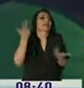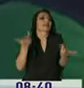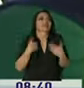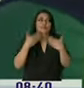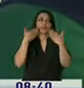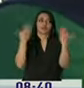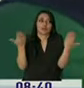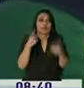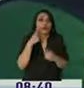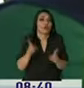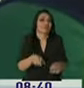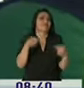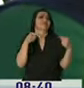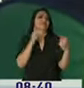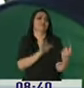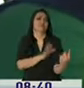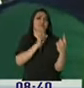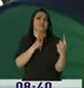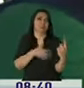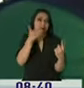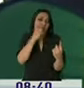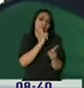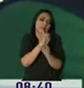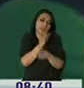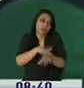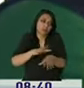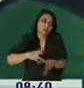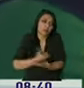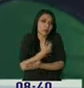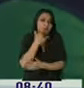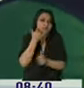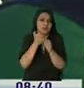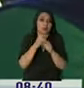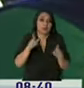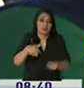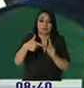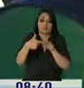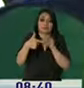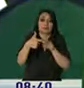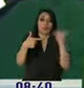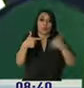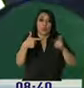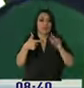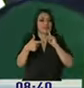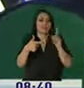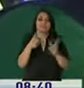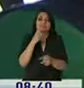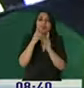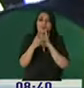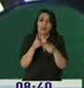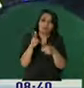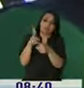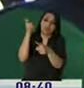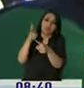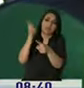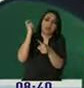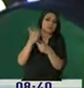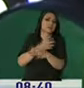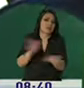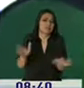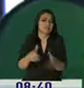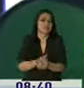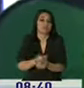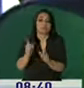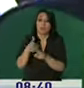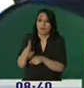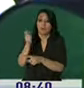bravió al señor que lo mataron? Entonces, pero la pistola era de verdad. Un tiro cayó y le pegó el otro tiro. Ya en la cabeza y se